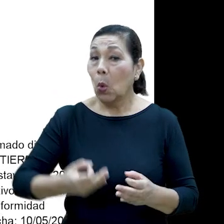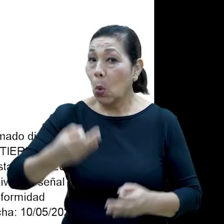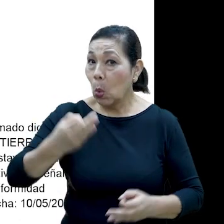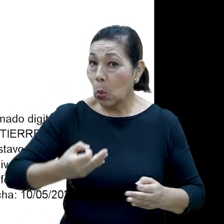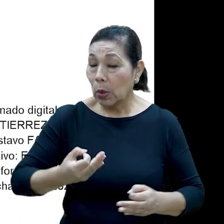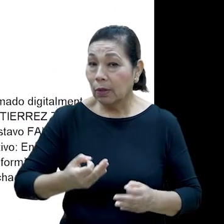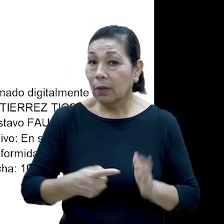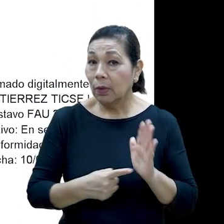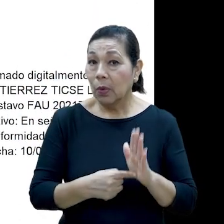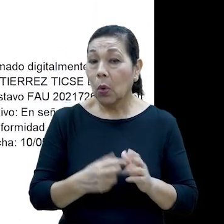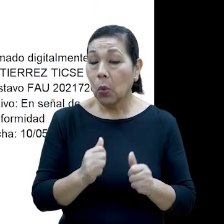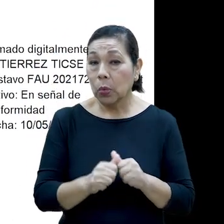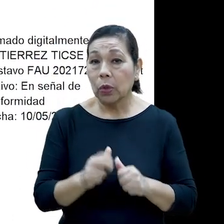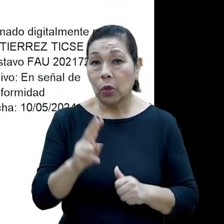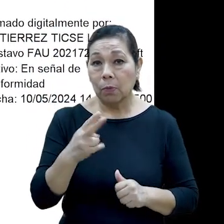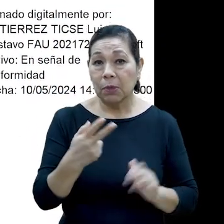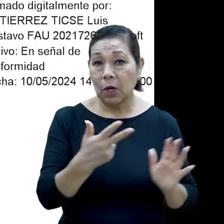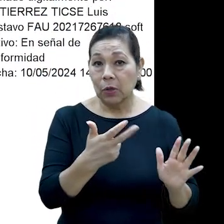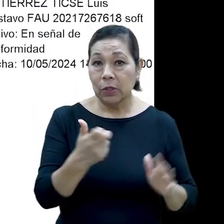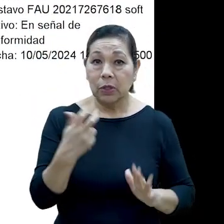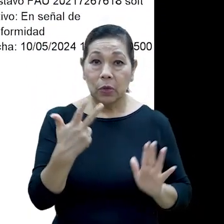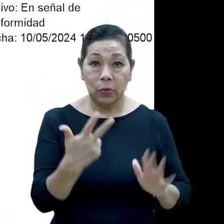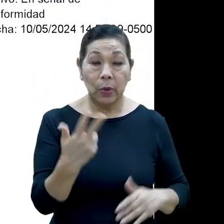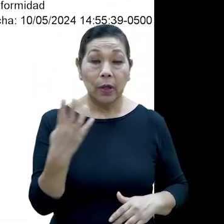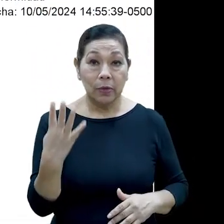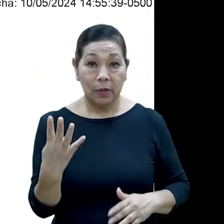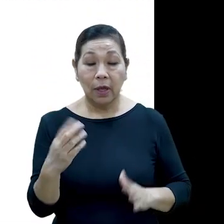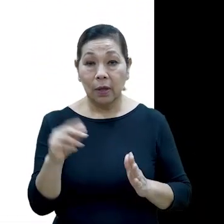la sentencia, expediente número